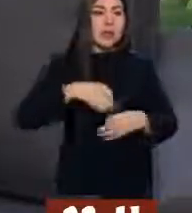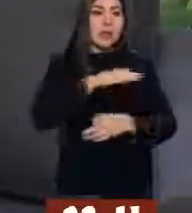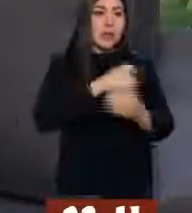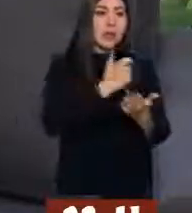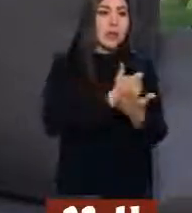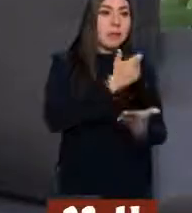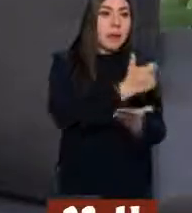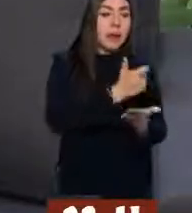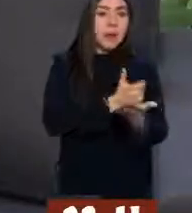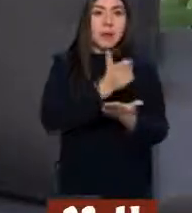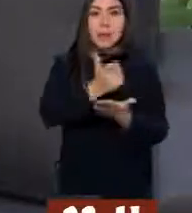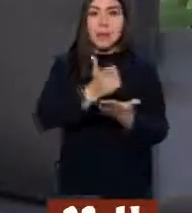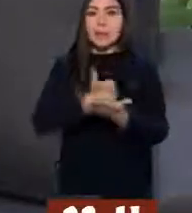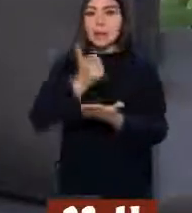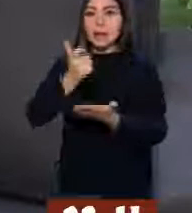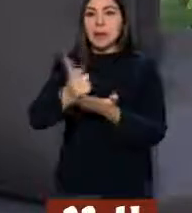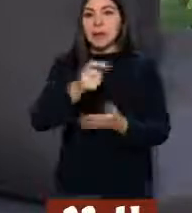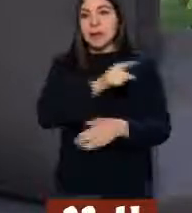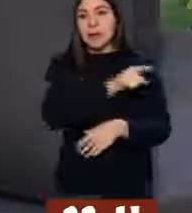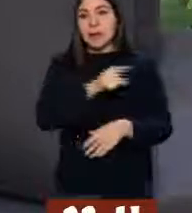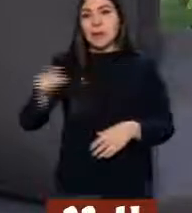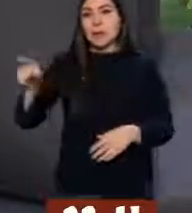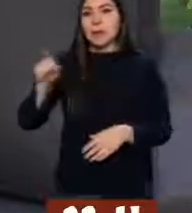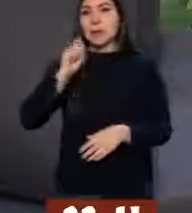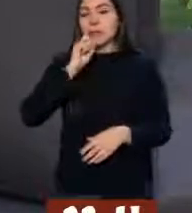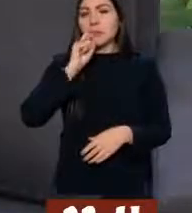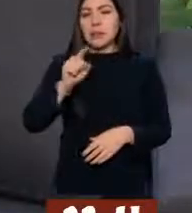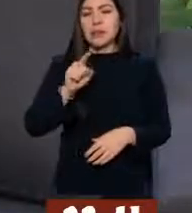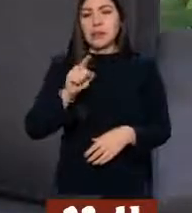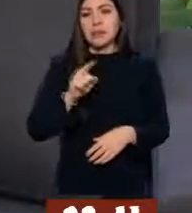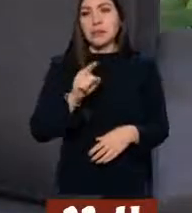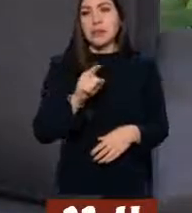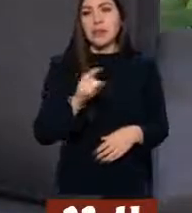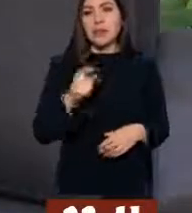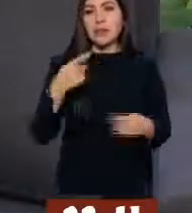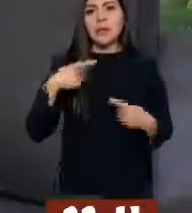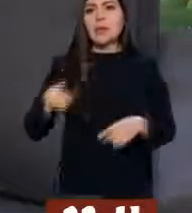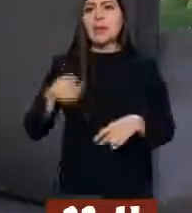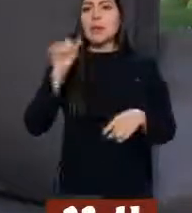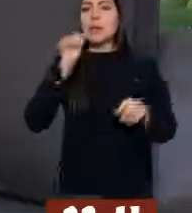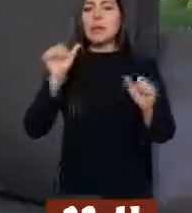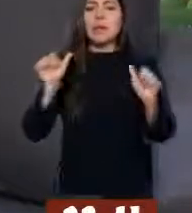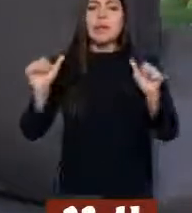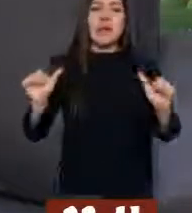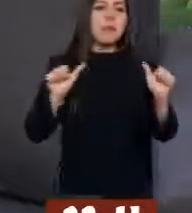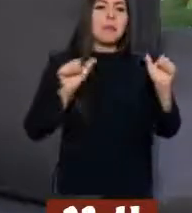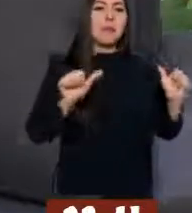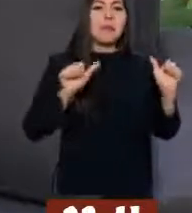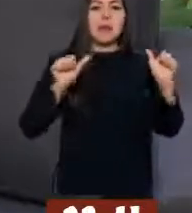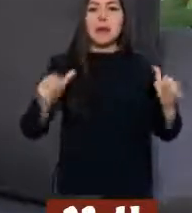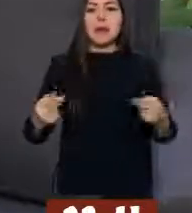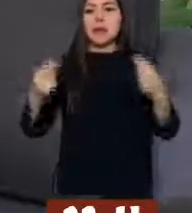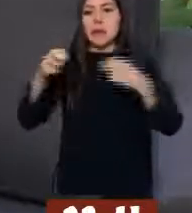pillos que son pues las altas empresas, las empresas